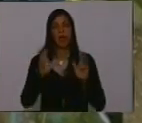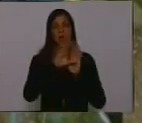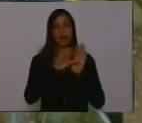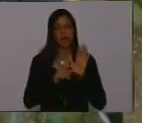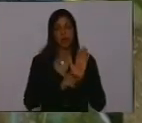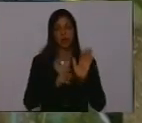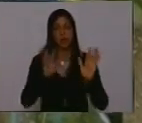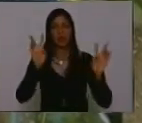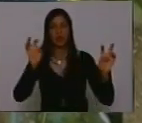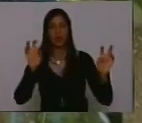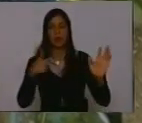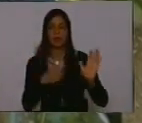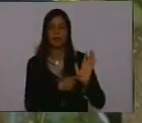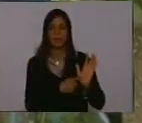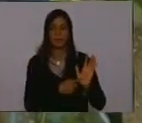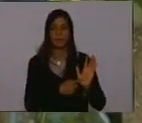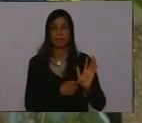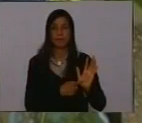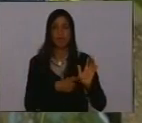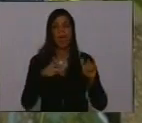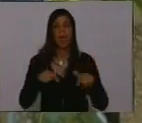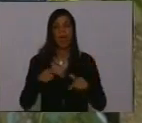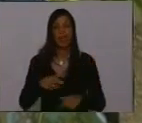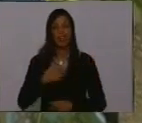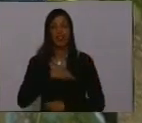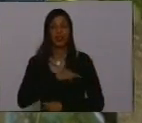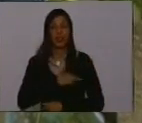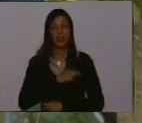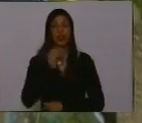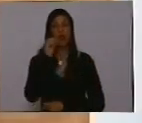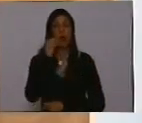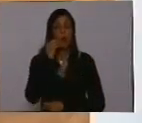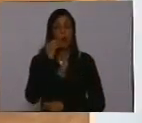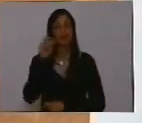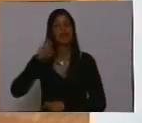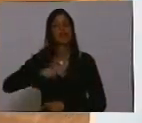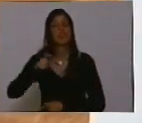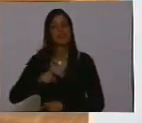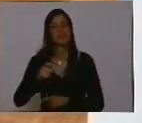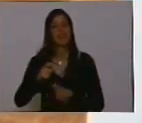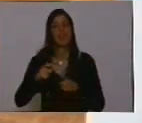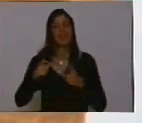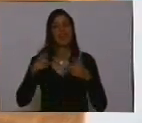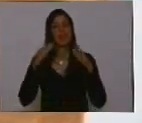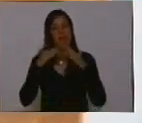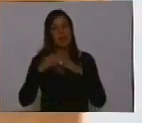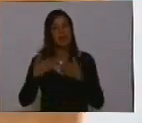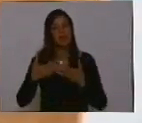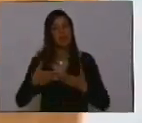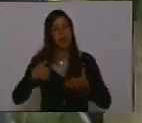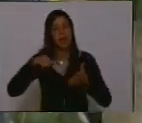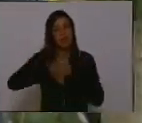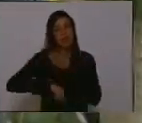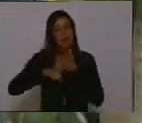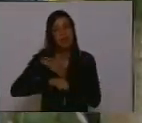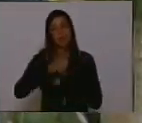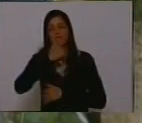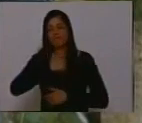constitución. Bueno, aquí estamos los jóvenes que necesitamos vivienda y que vamos a luchar por una vivienda justa,